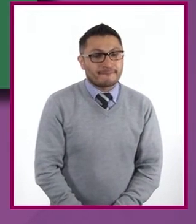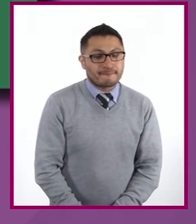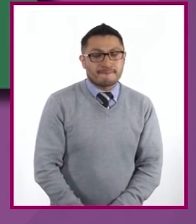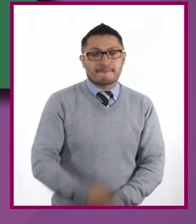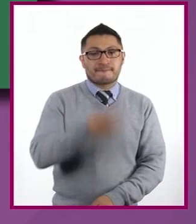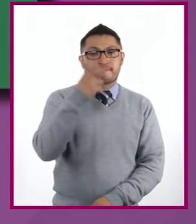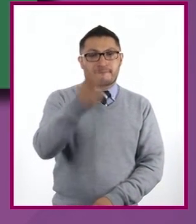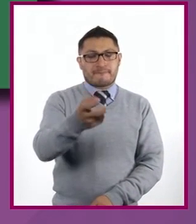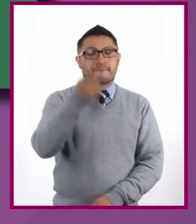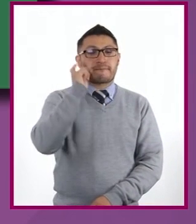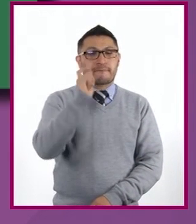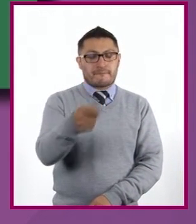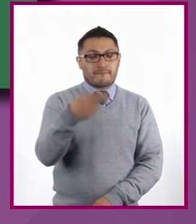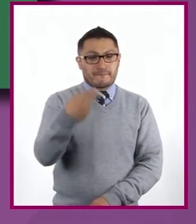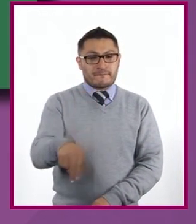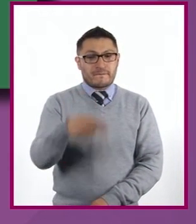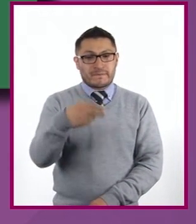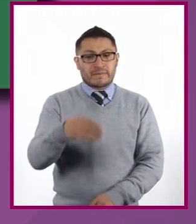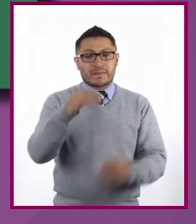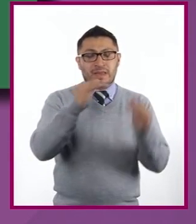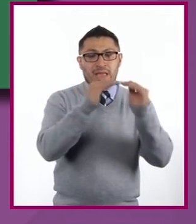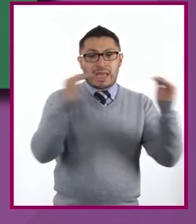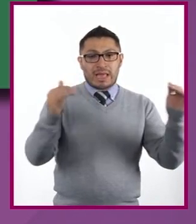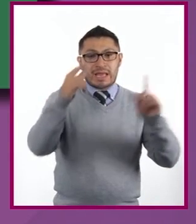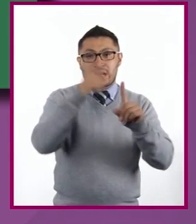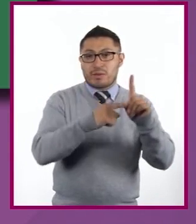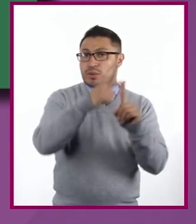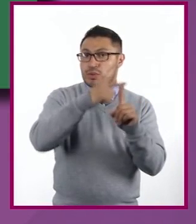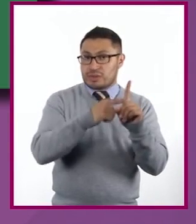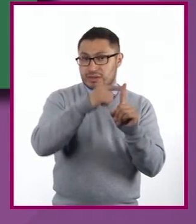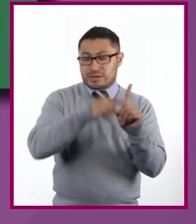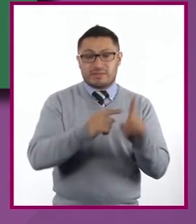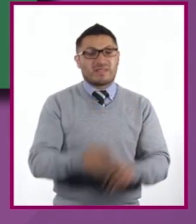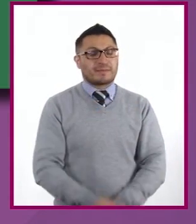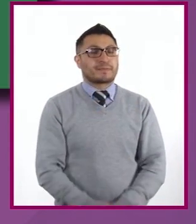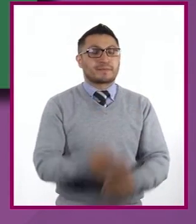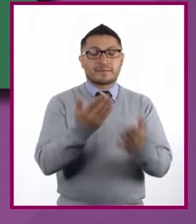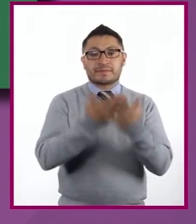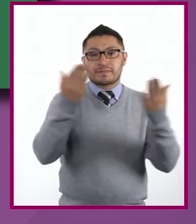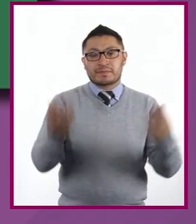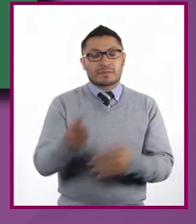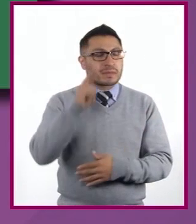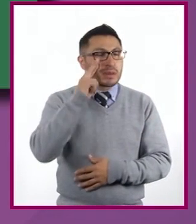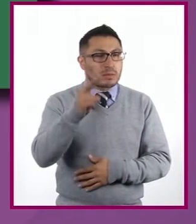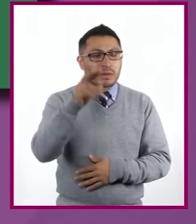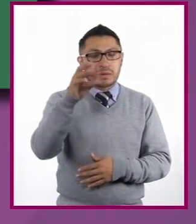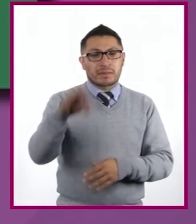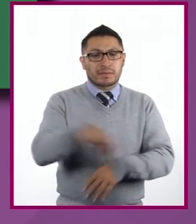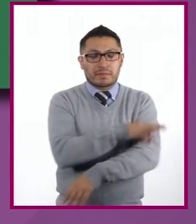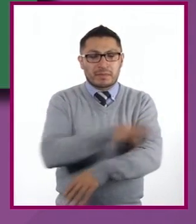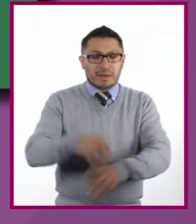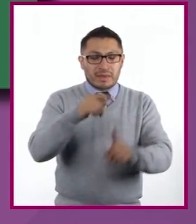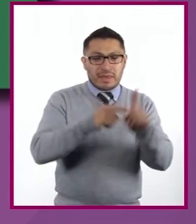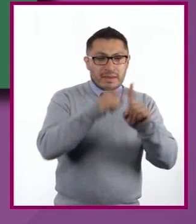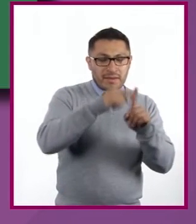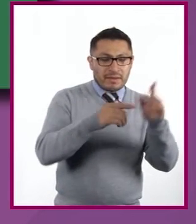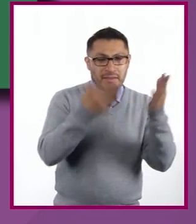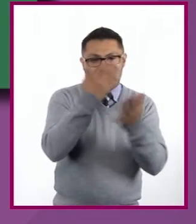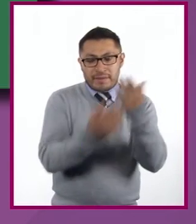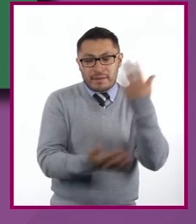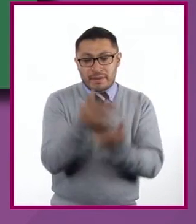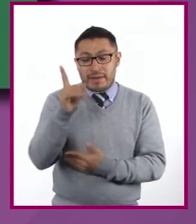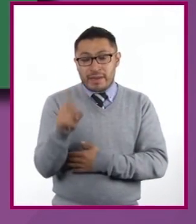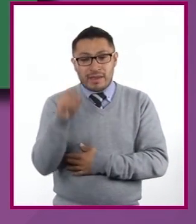este proceso se le llama equilibrio térmico. Ahora, si se mide la temperatura de la mano y del agua, se puede ver